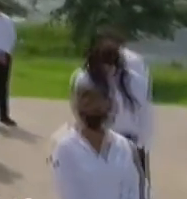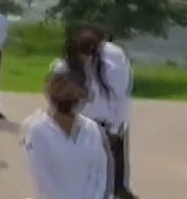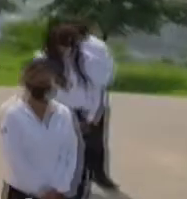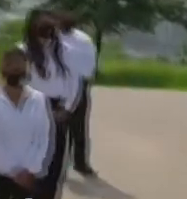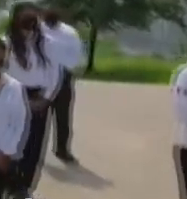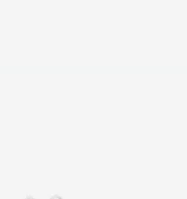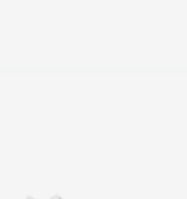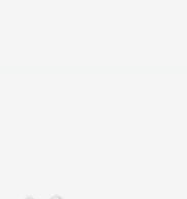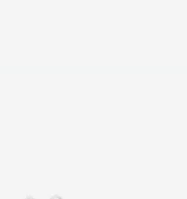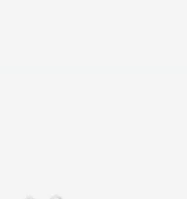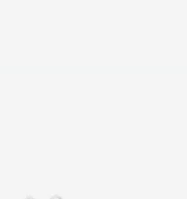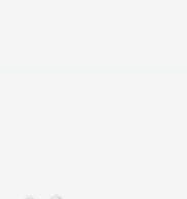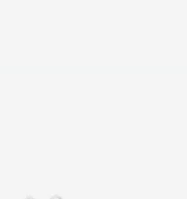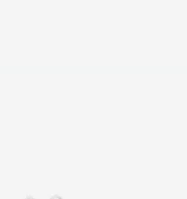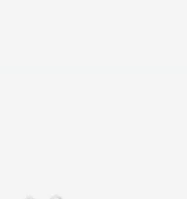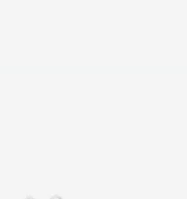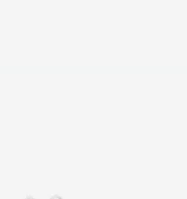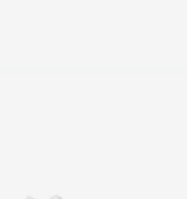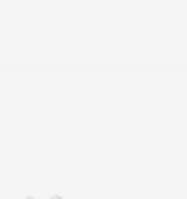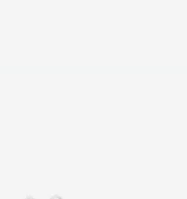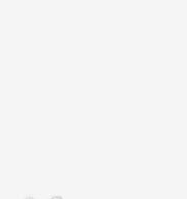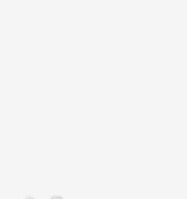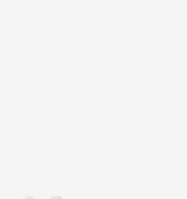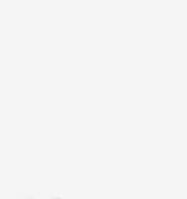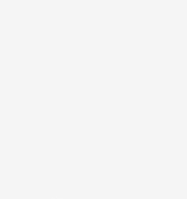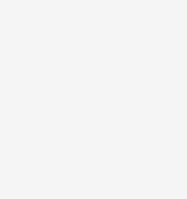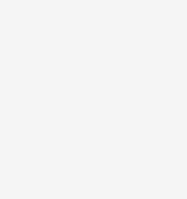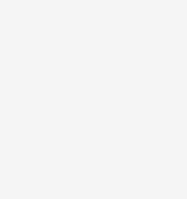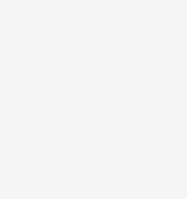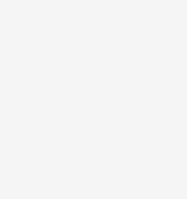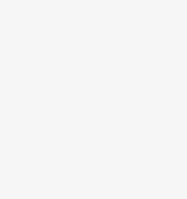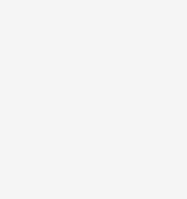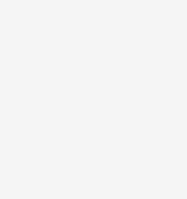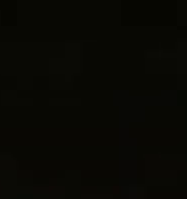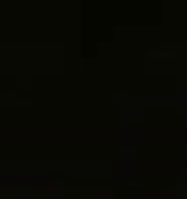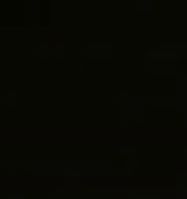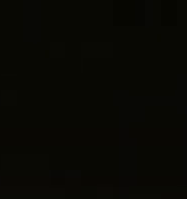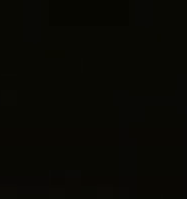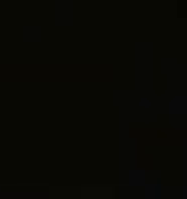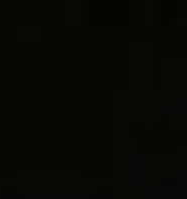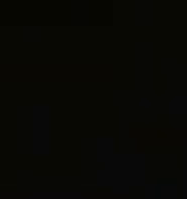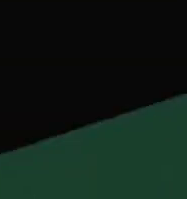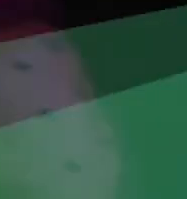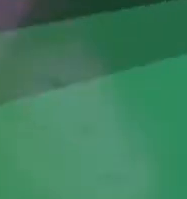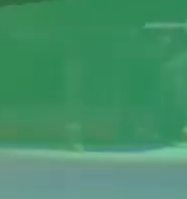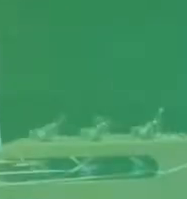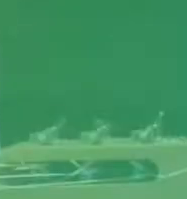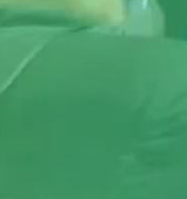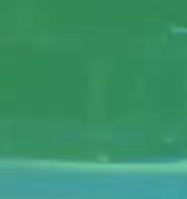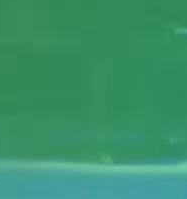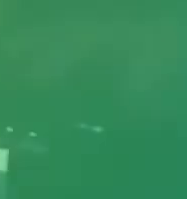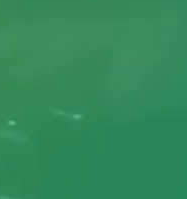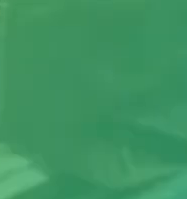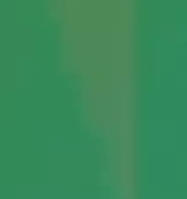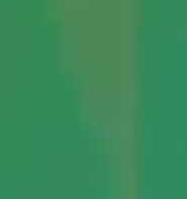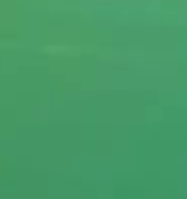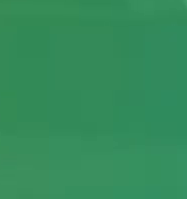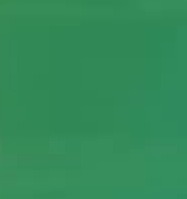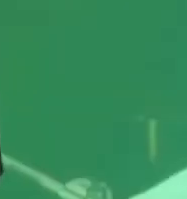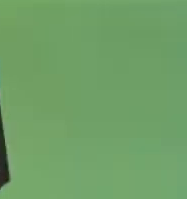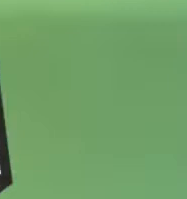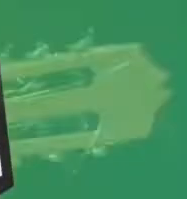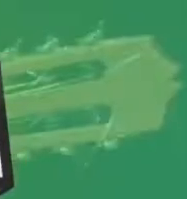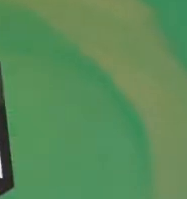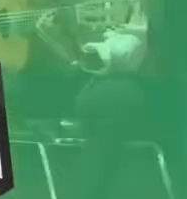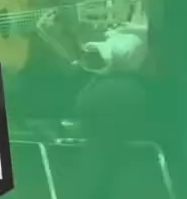sistema democrático. La FEDE Nuevo León, protege tu elección. Espectáculo que conjuga el tablao flamenco tradicional